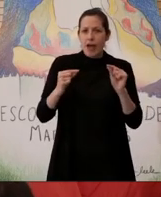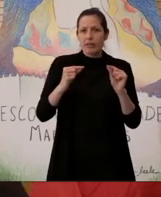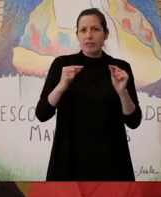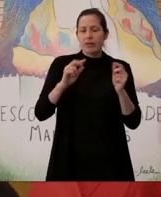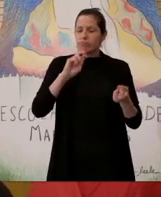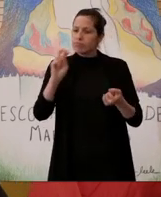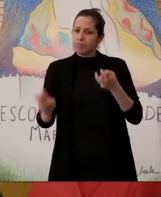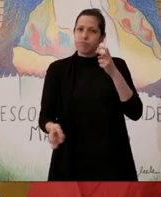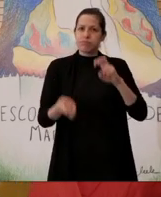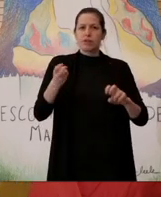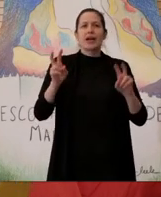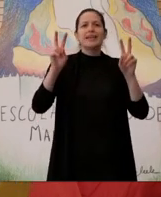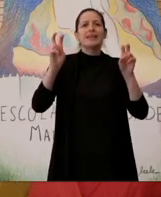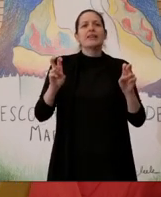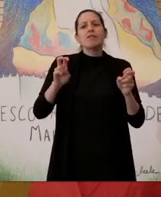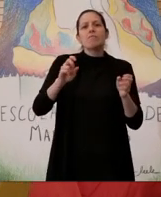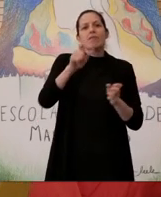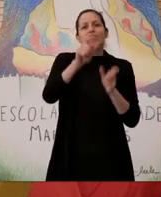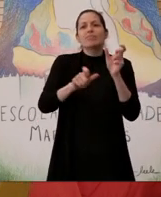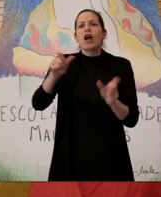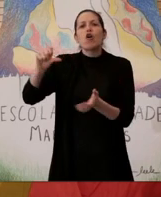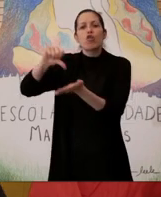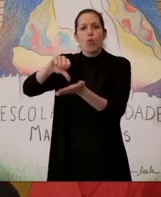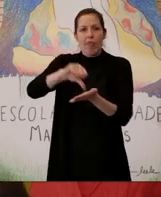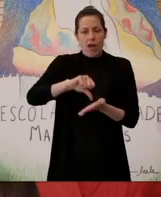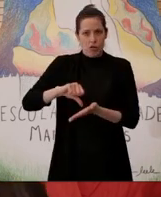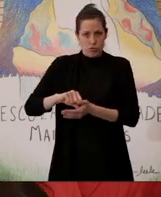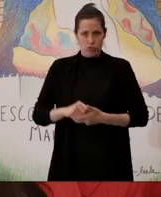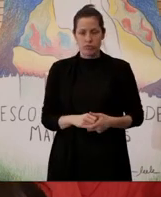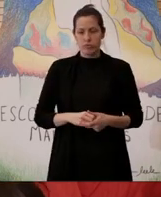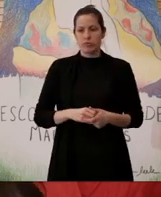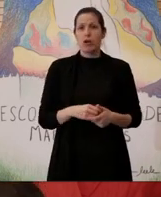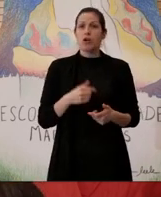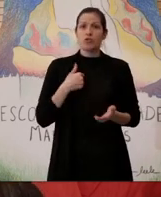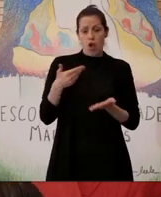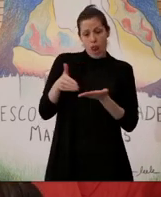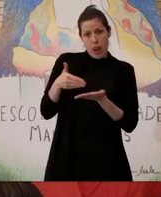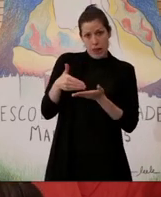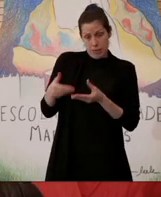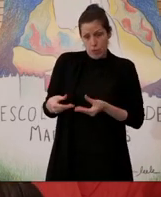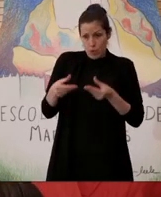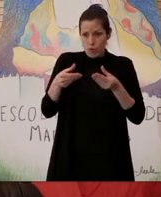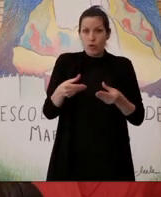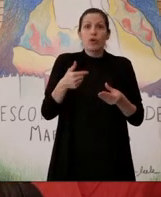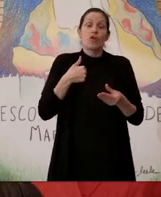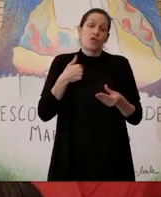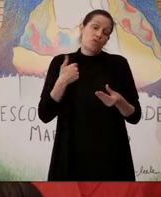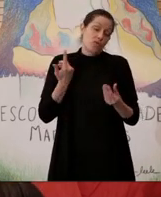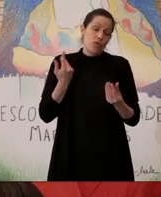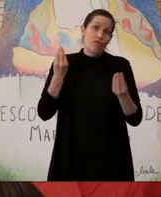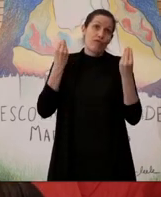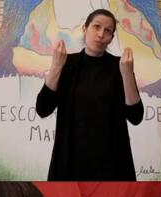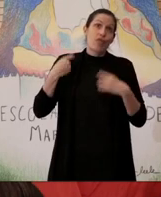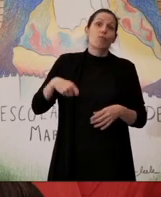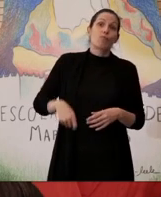ciudadanía y sobre que somos ciudadanos otra y aquí un pequeño libro que bueno Claro a mí la formación profesional en gran parte